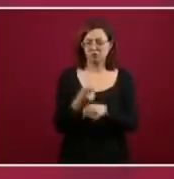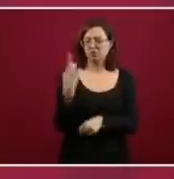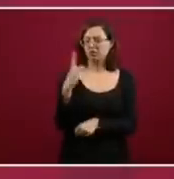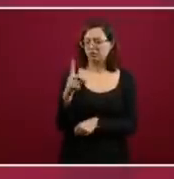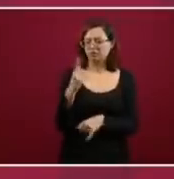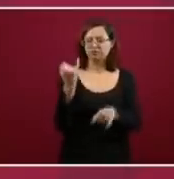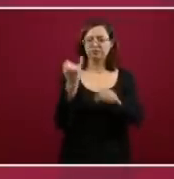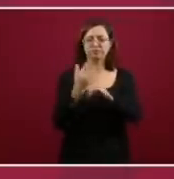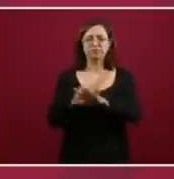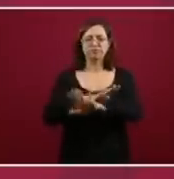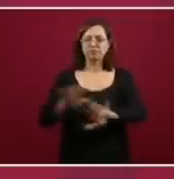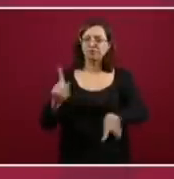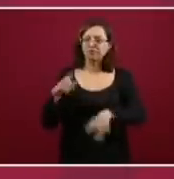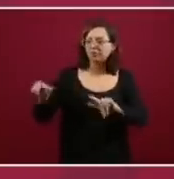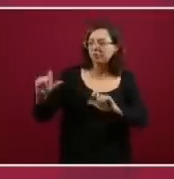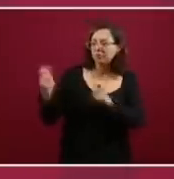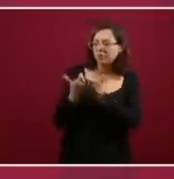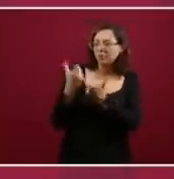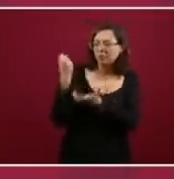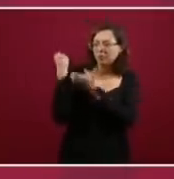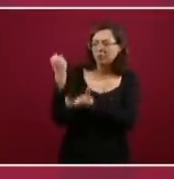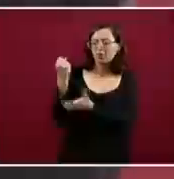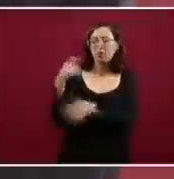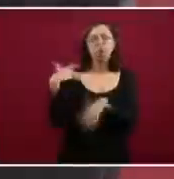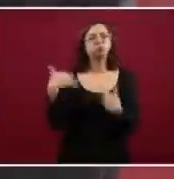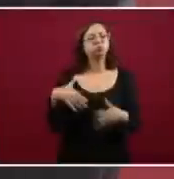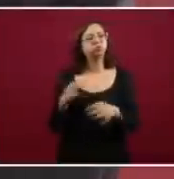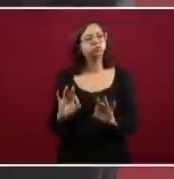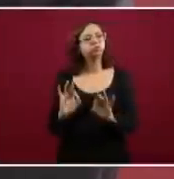el fondo está haciendo un muy buen trabajo